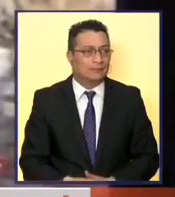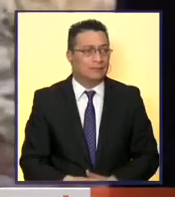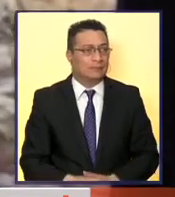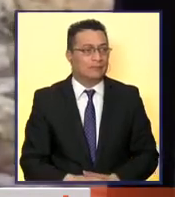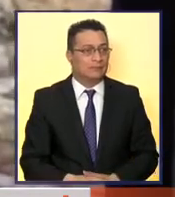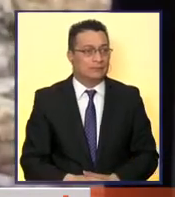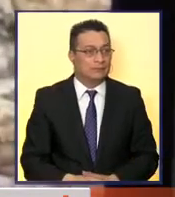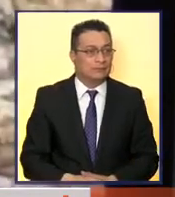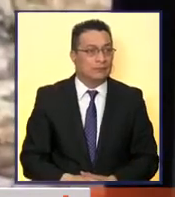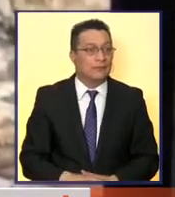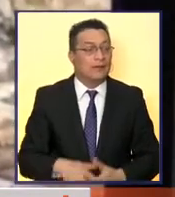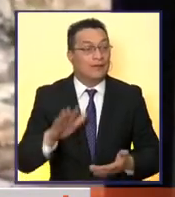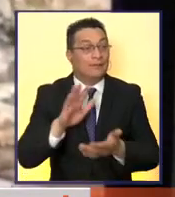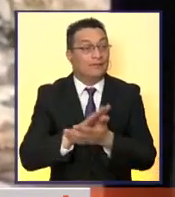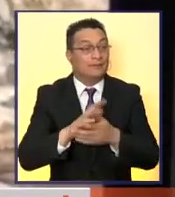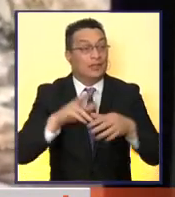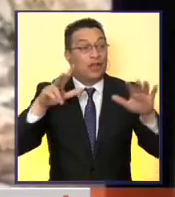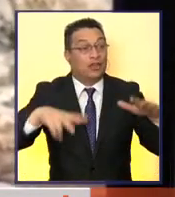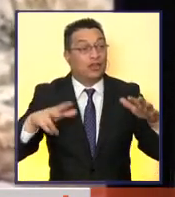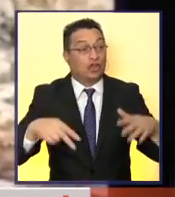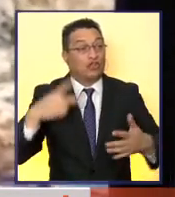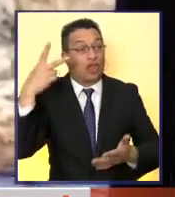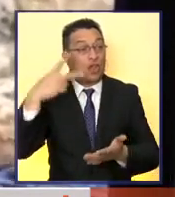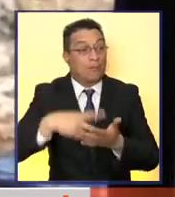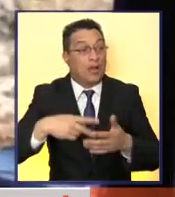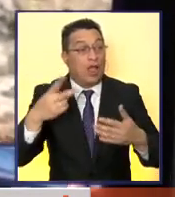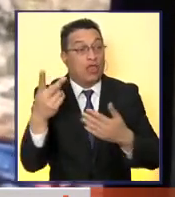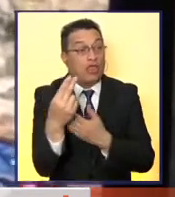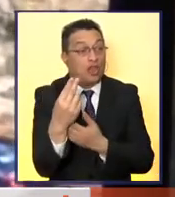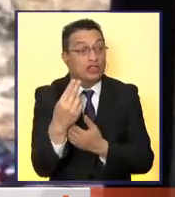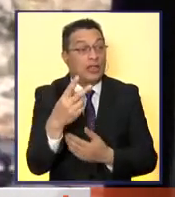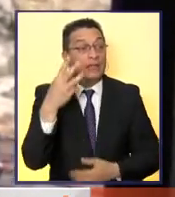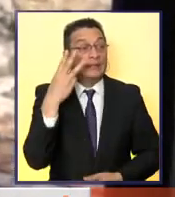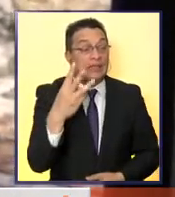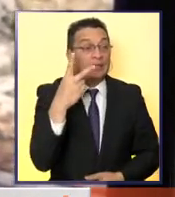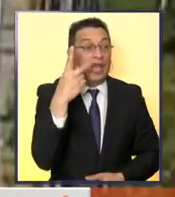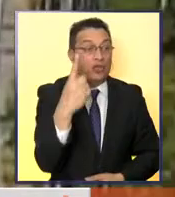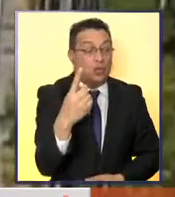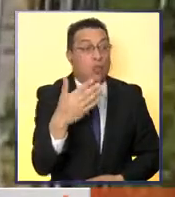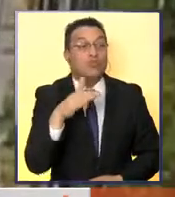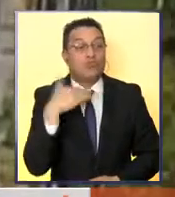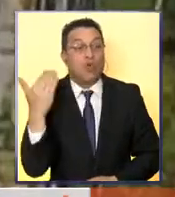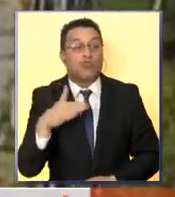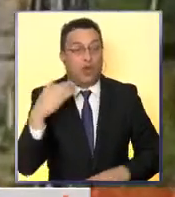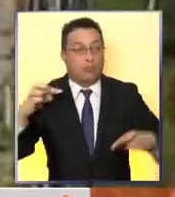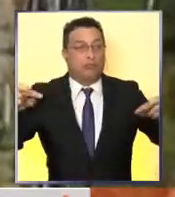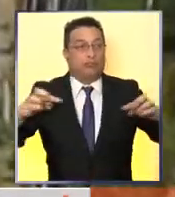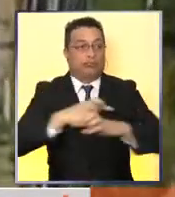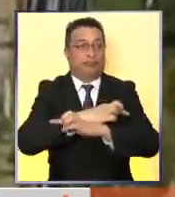tras las fiestas patrias del 2012 se registraron 31 muertes en carretera